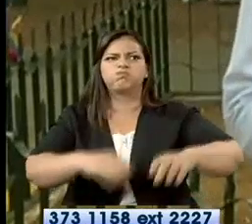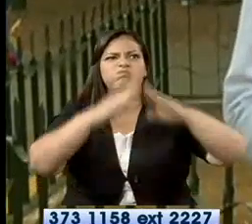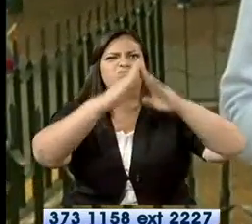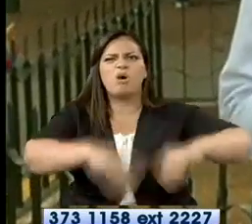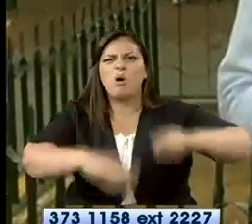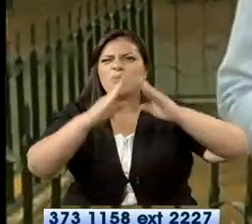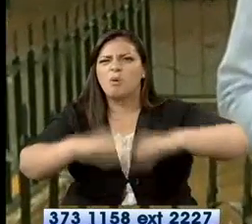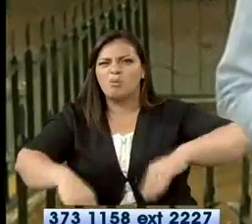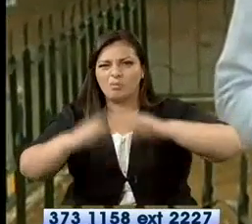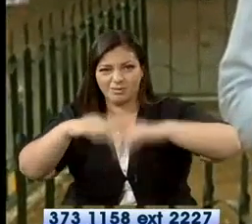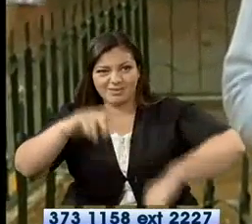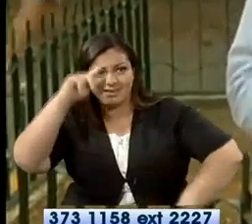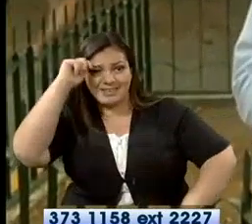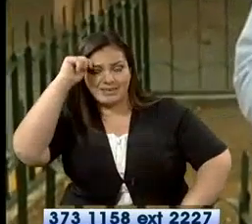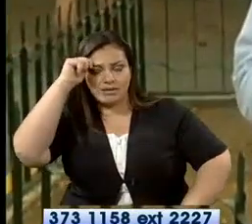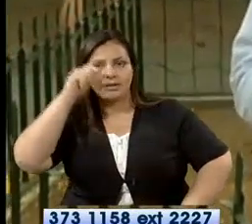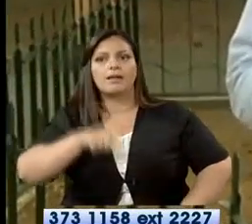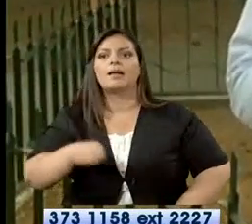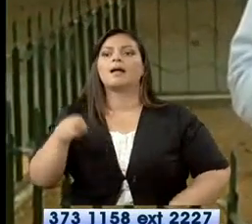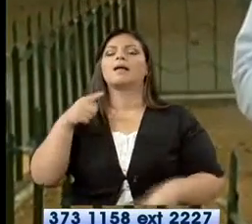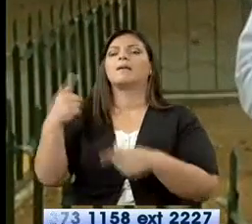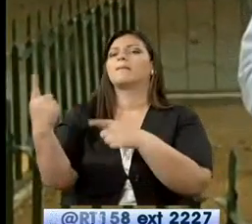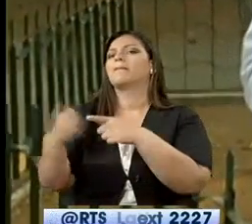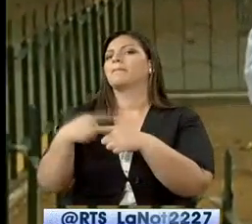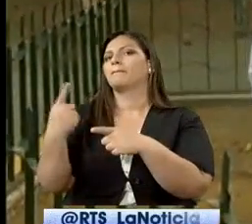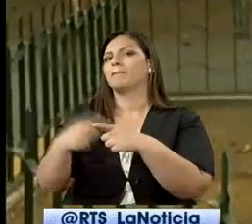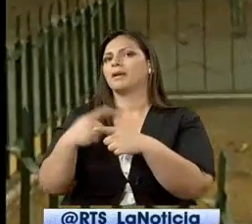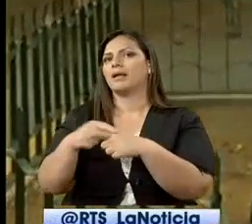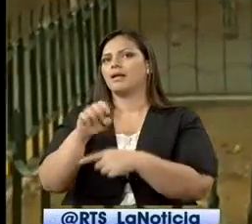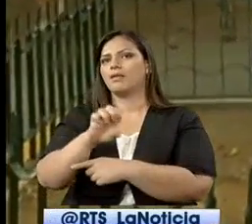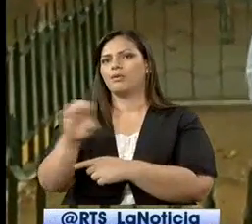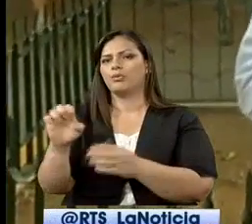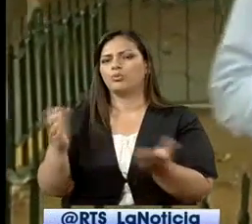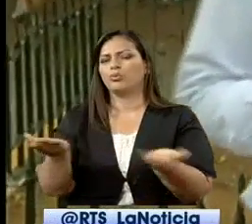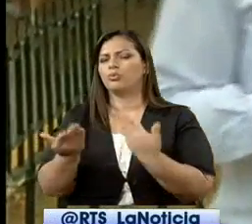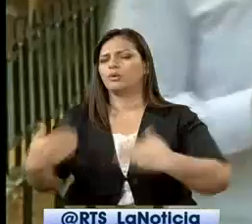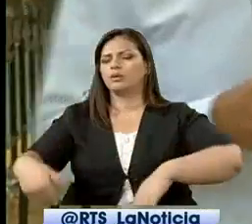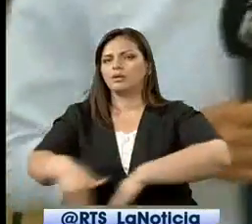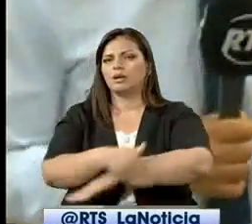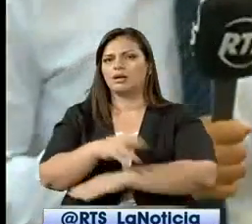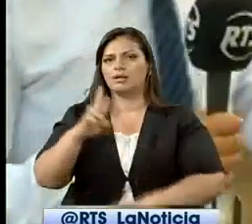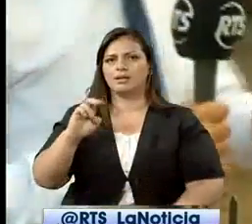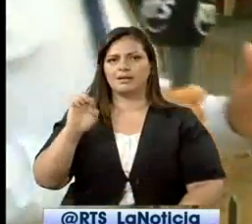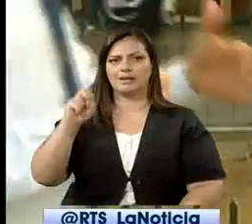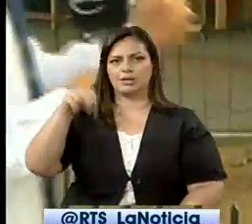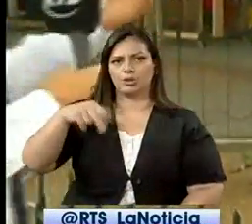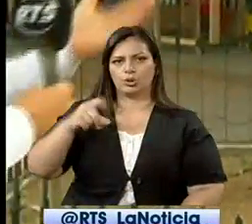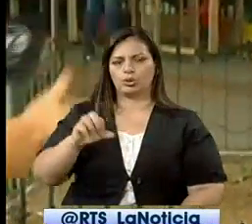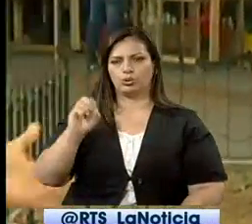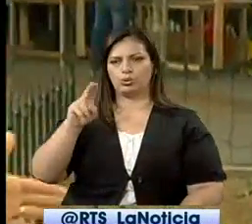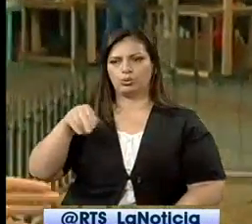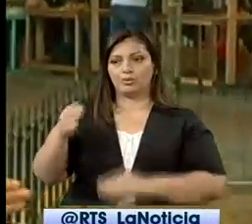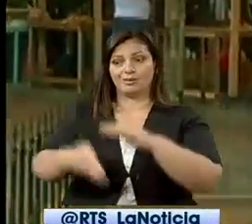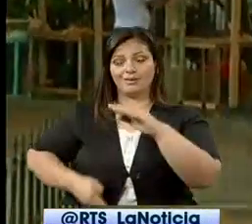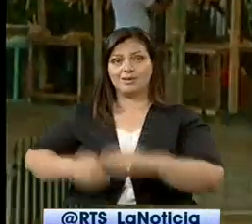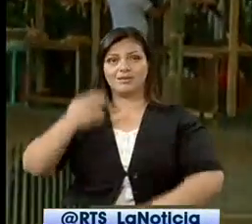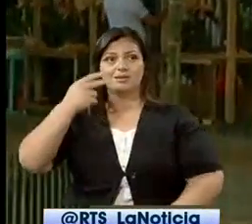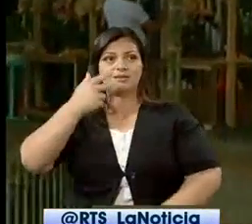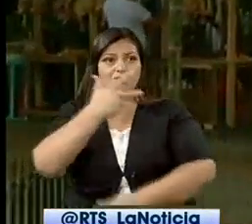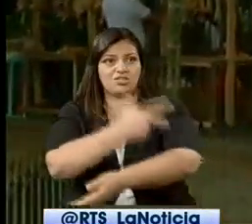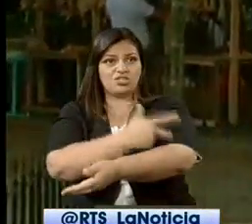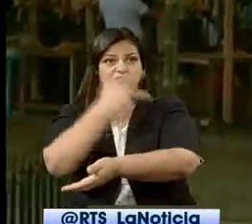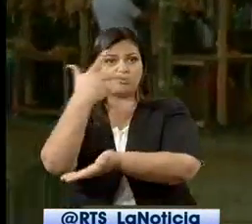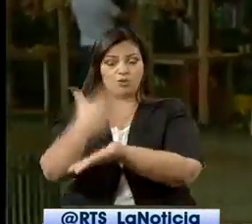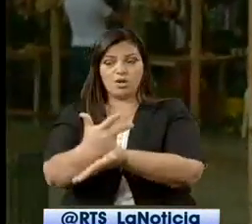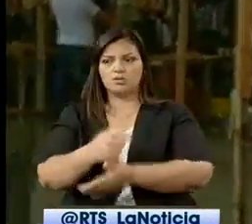del mercado este, mercado municipal ubicado en las calles Gómez Rendón y Chimborazo, presentó varias